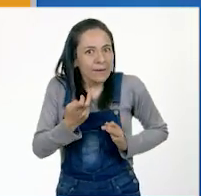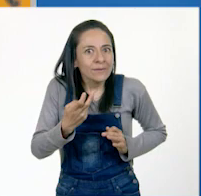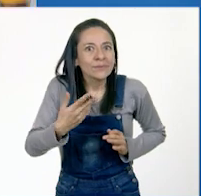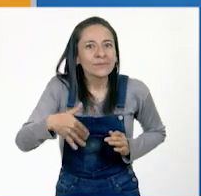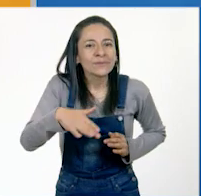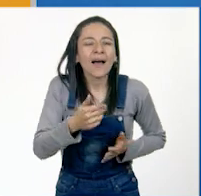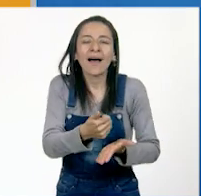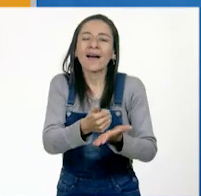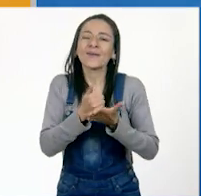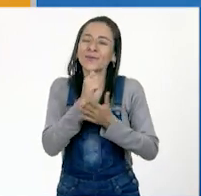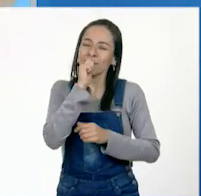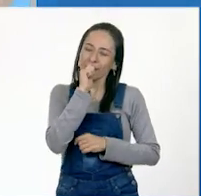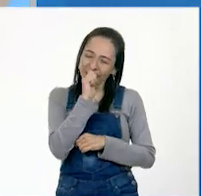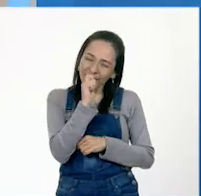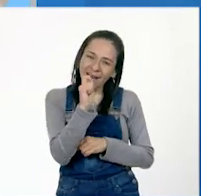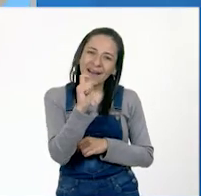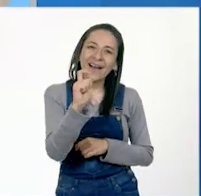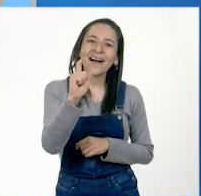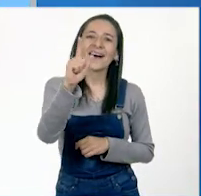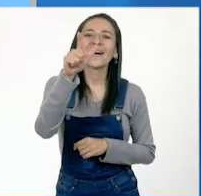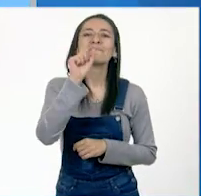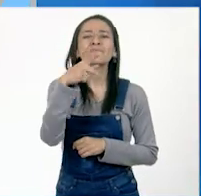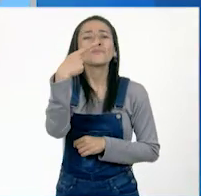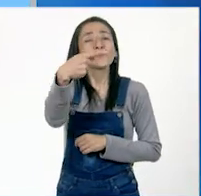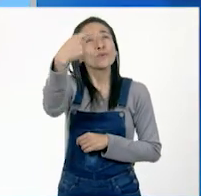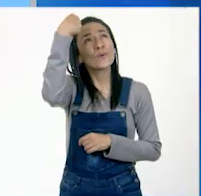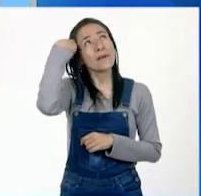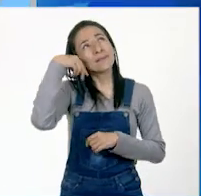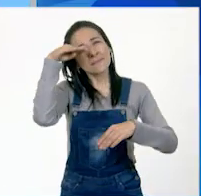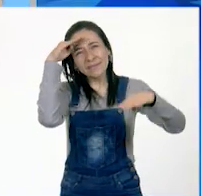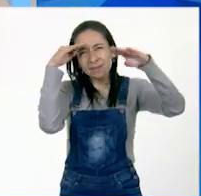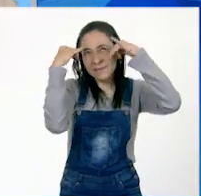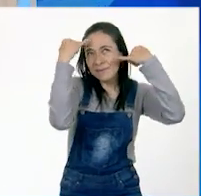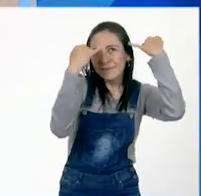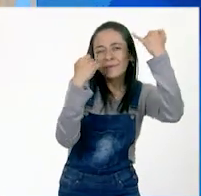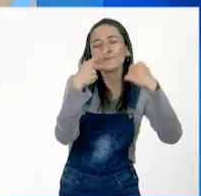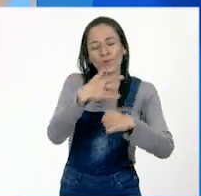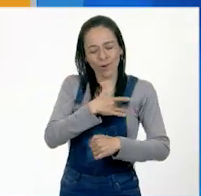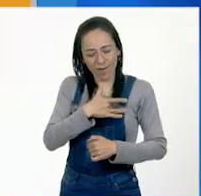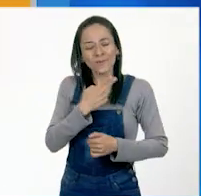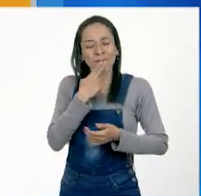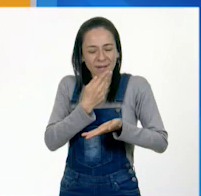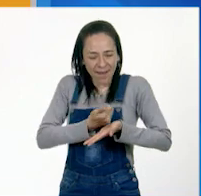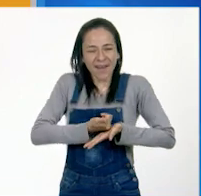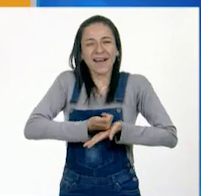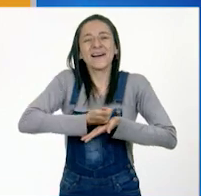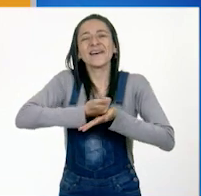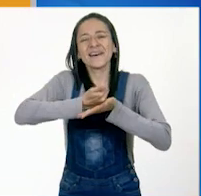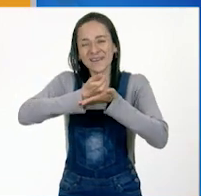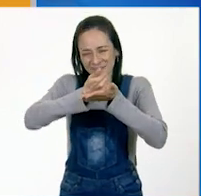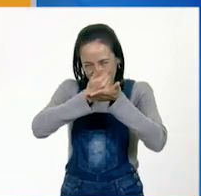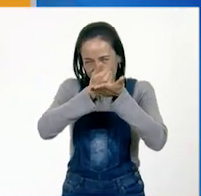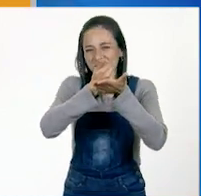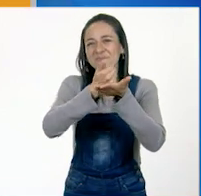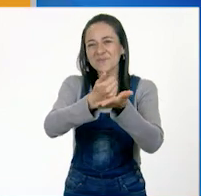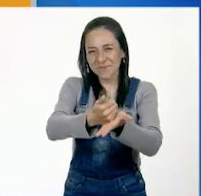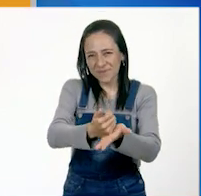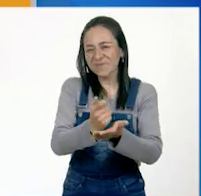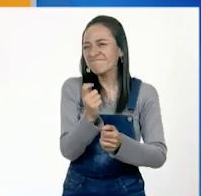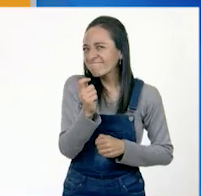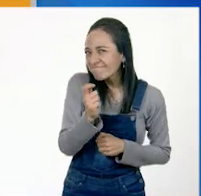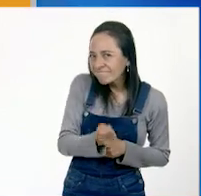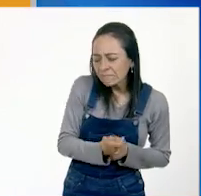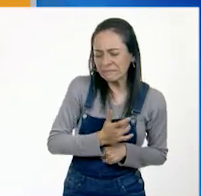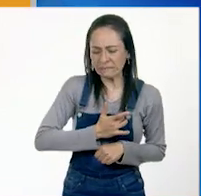alma, a tu mente y a tu corazón. reconocer